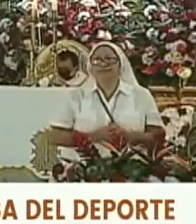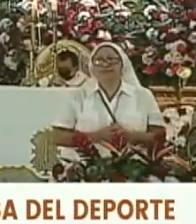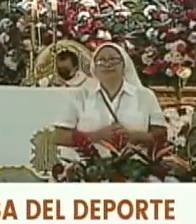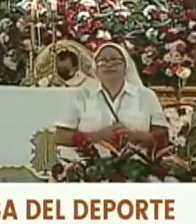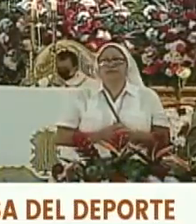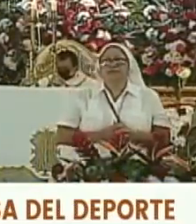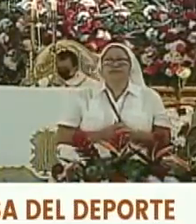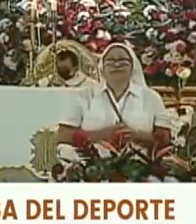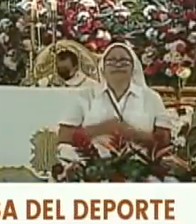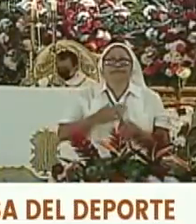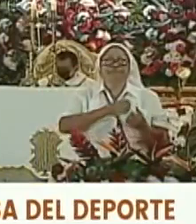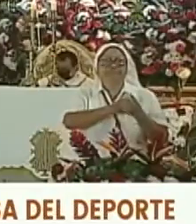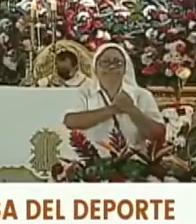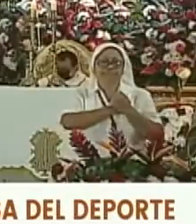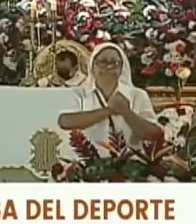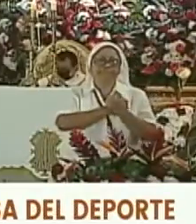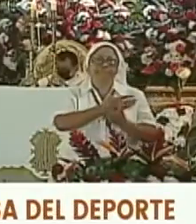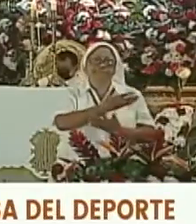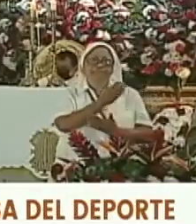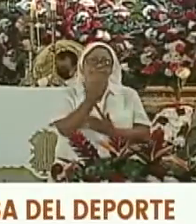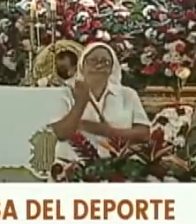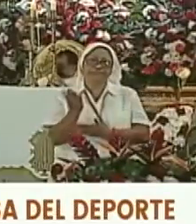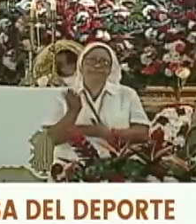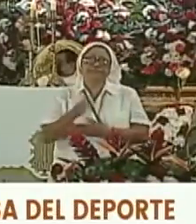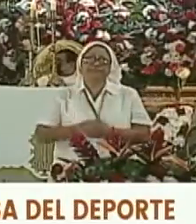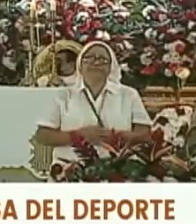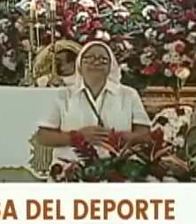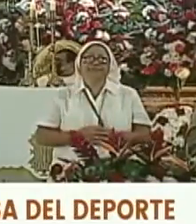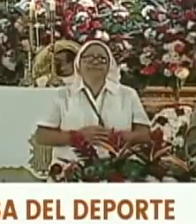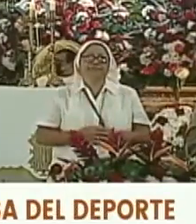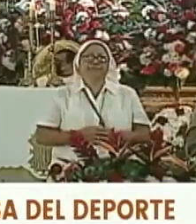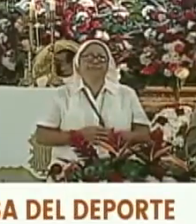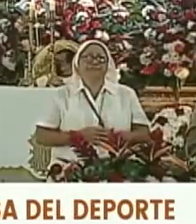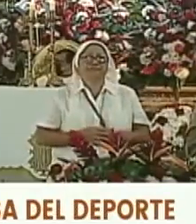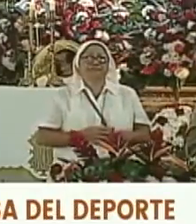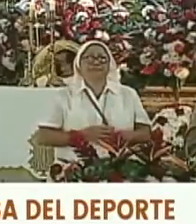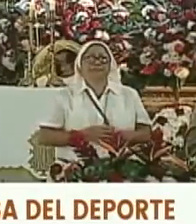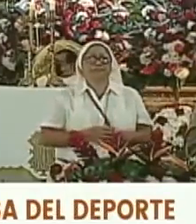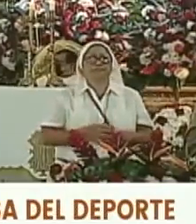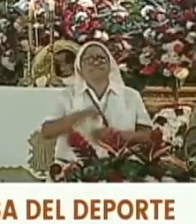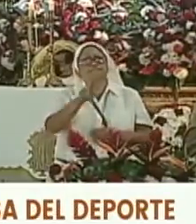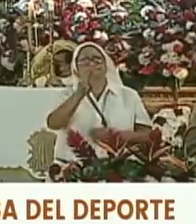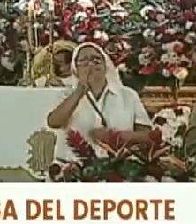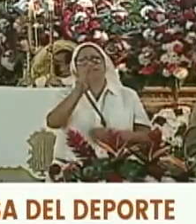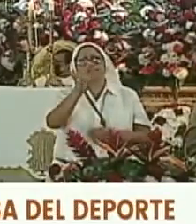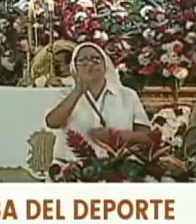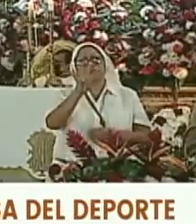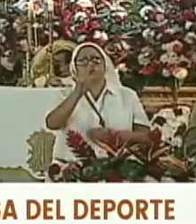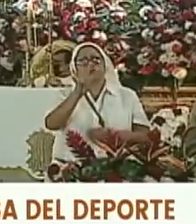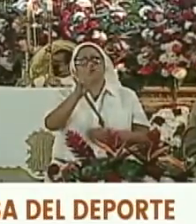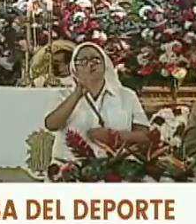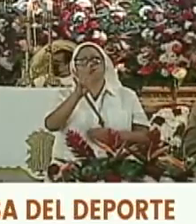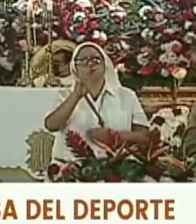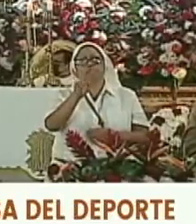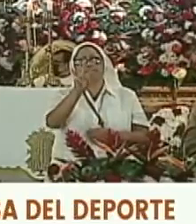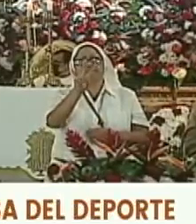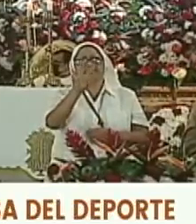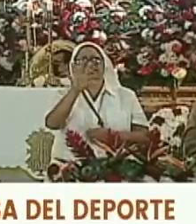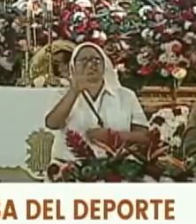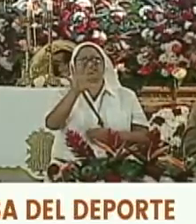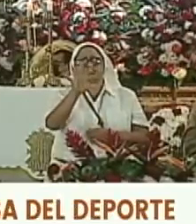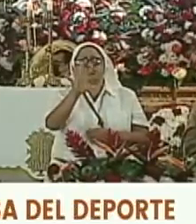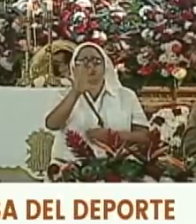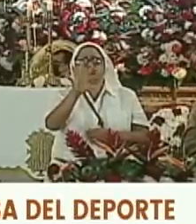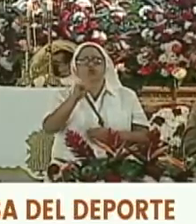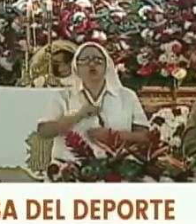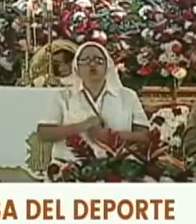diácomo de Elvis ascanio el 24 y el 25 de diciembre celebramos Algo extraordinario algo maravilloso que